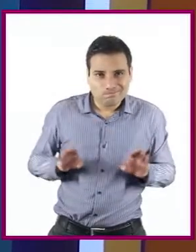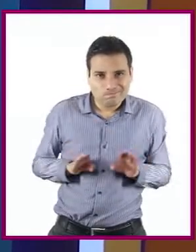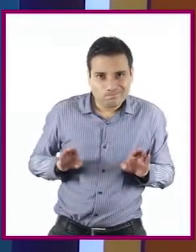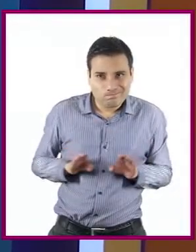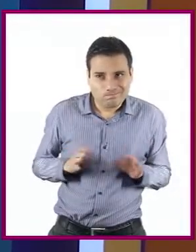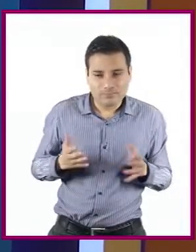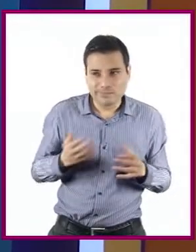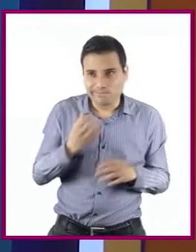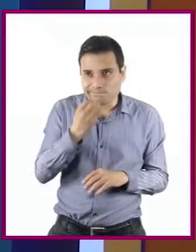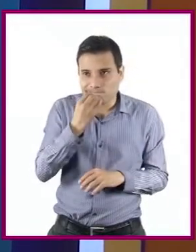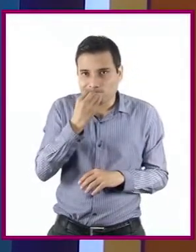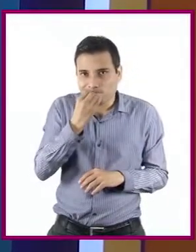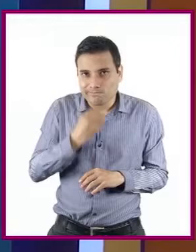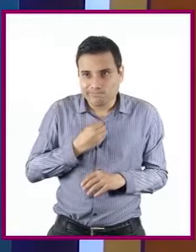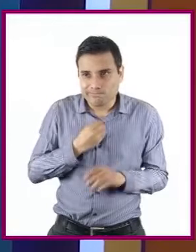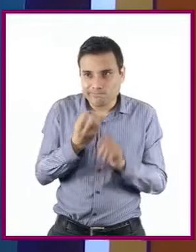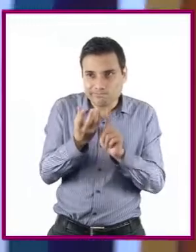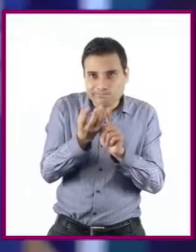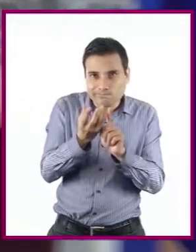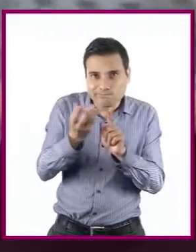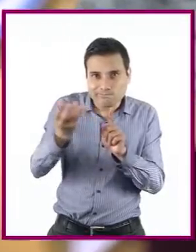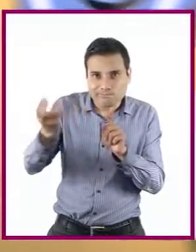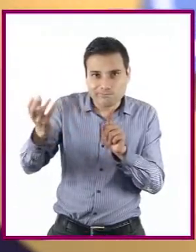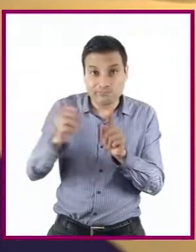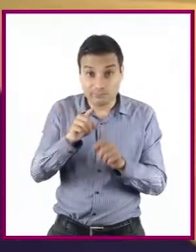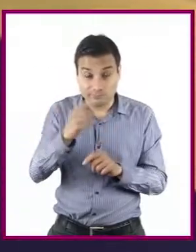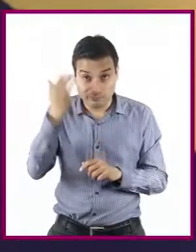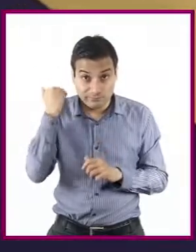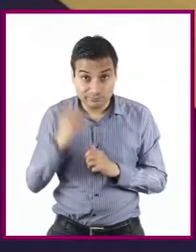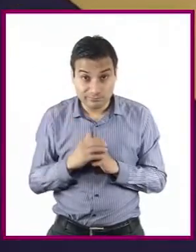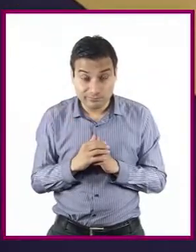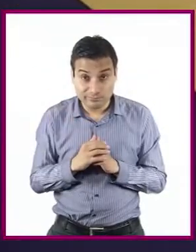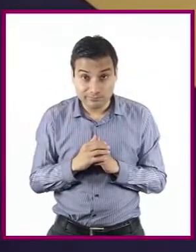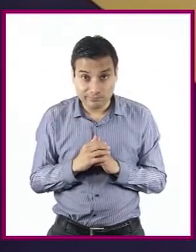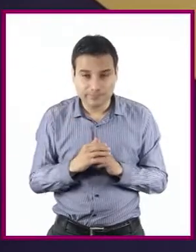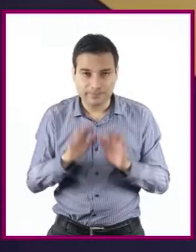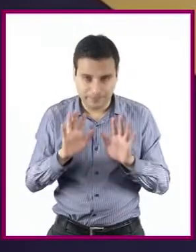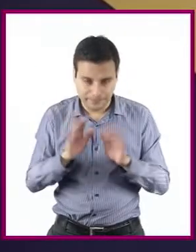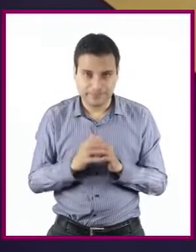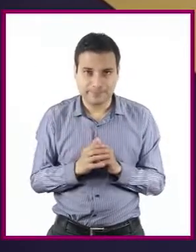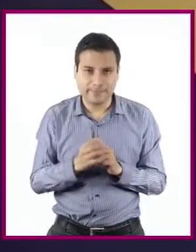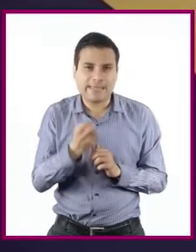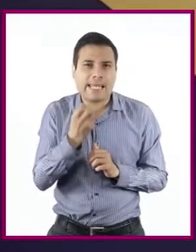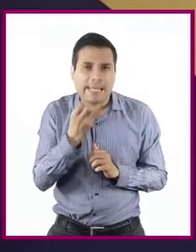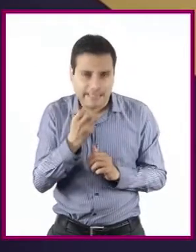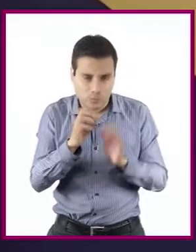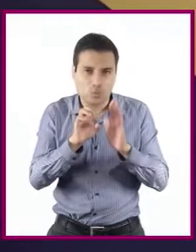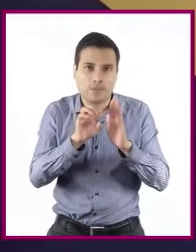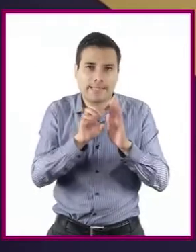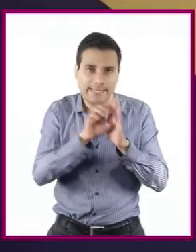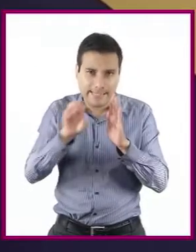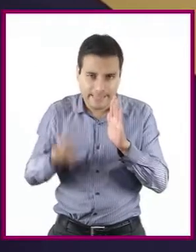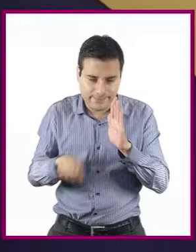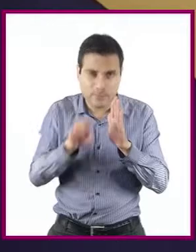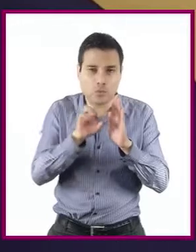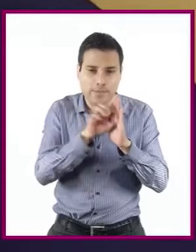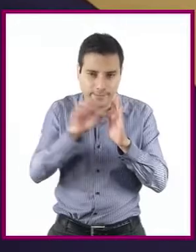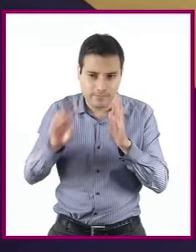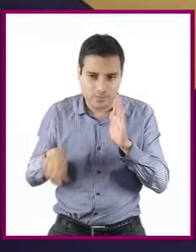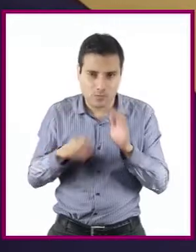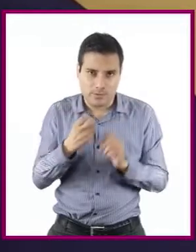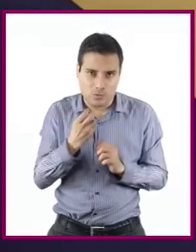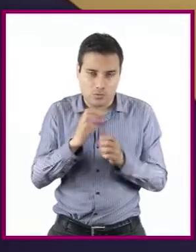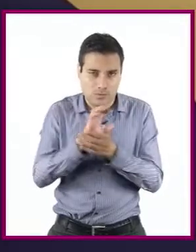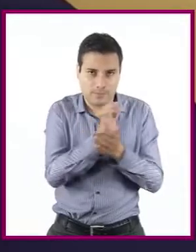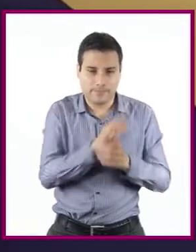del grupo al que queríamos pertenecer. Sin embargo, estos no son los únicos casos en los que se ha dejado ver la